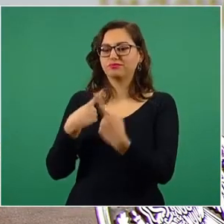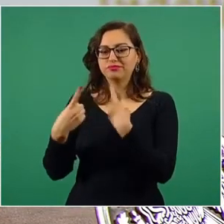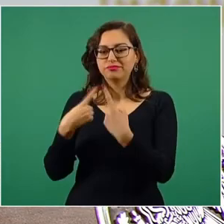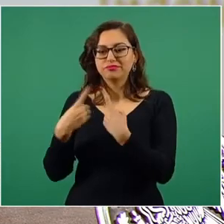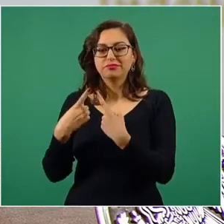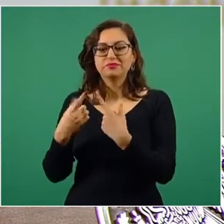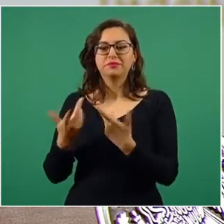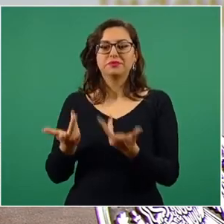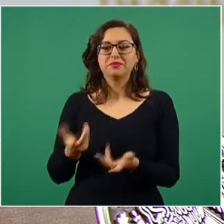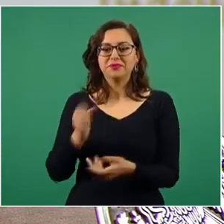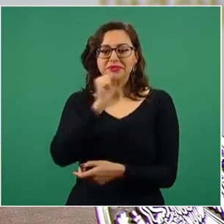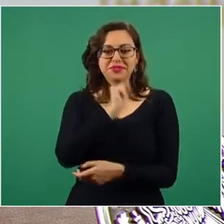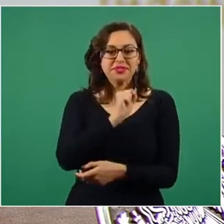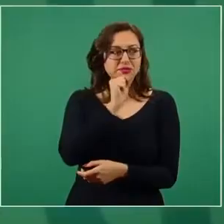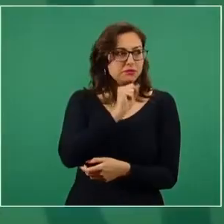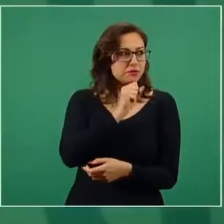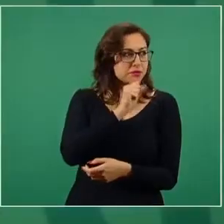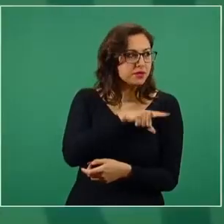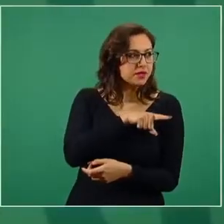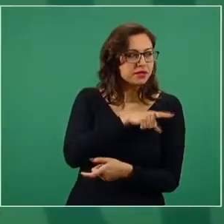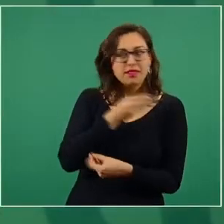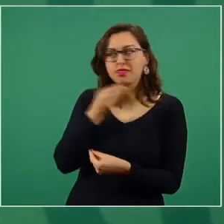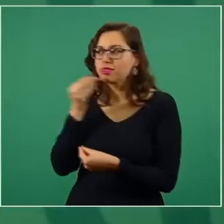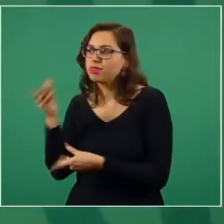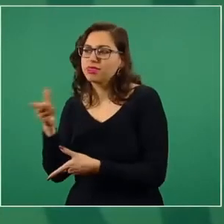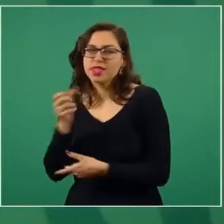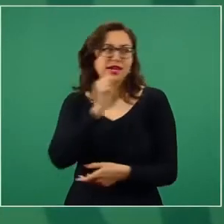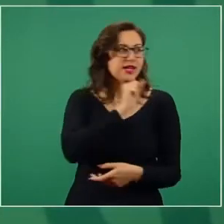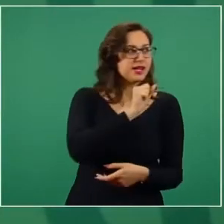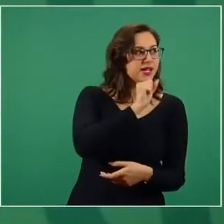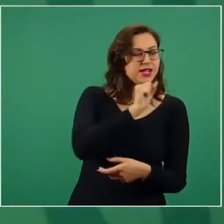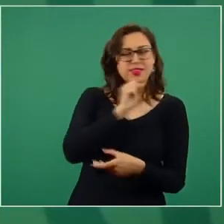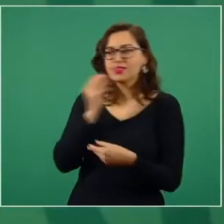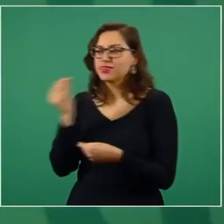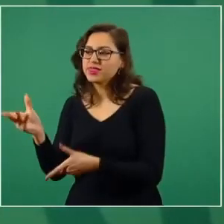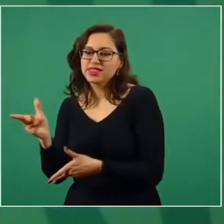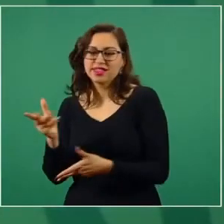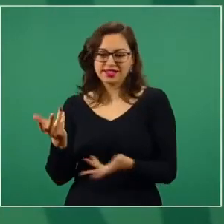y era su informante de lo que pasaba aquí en Palacio.